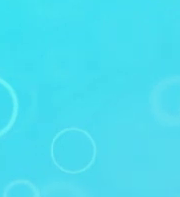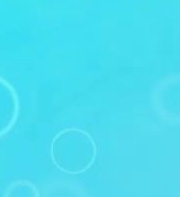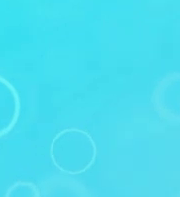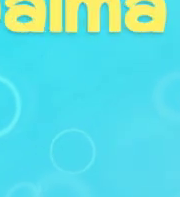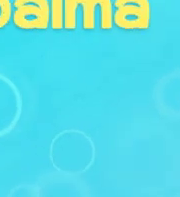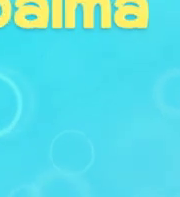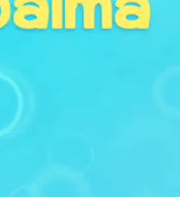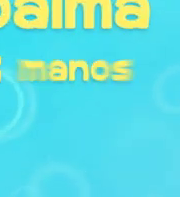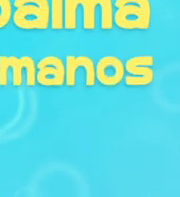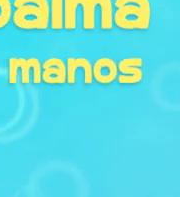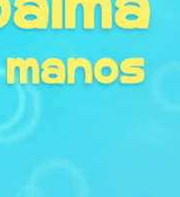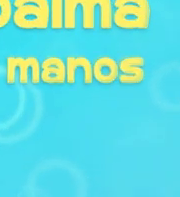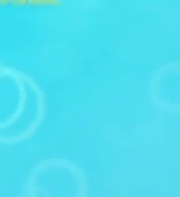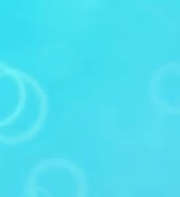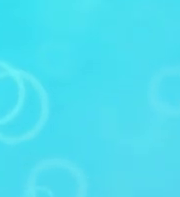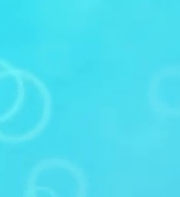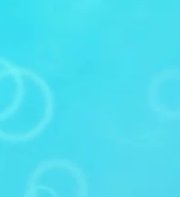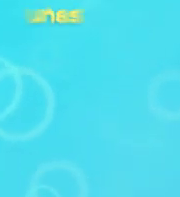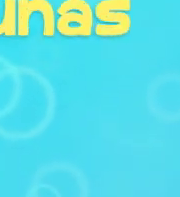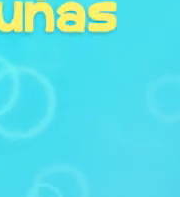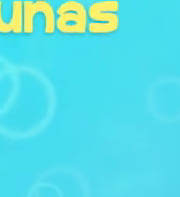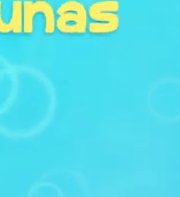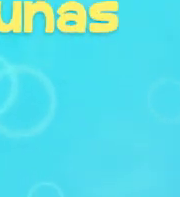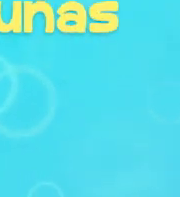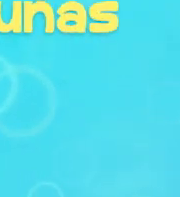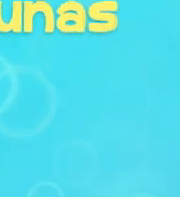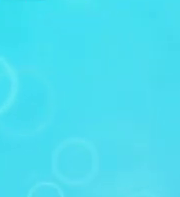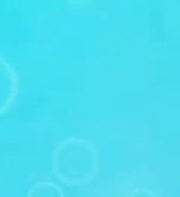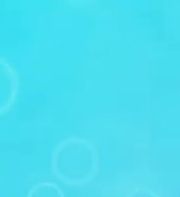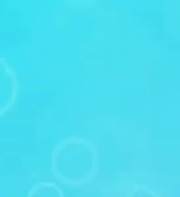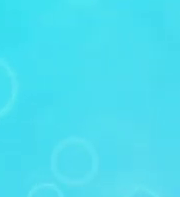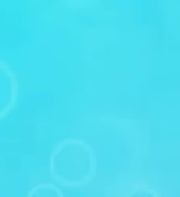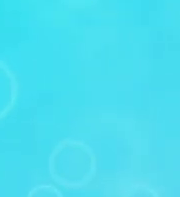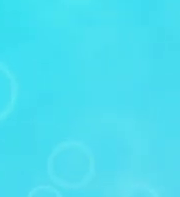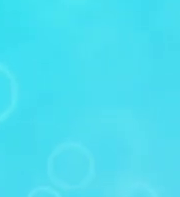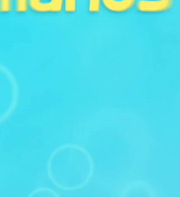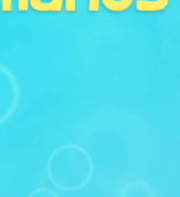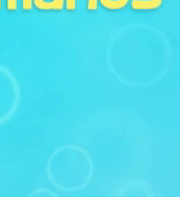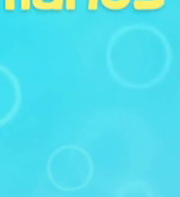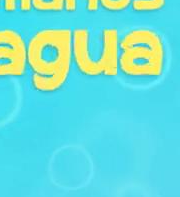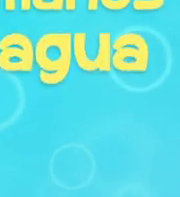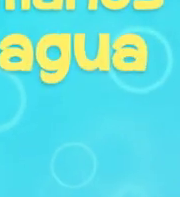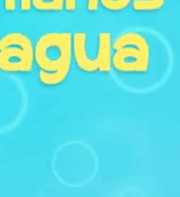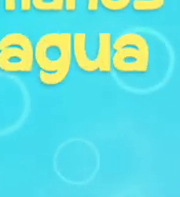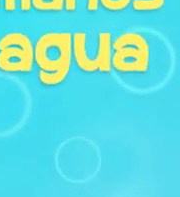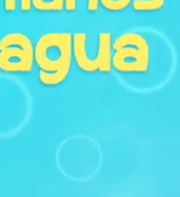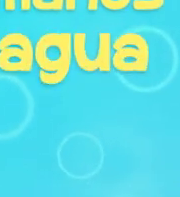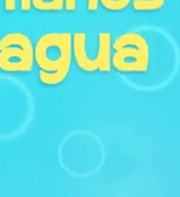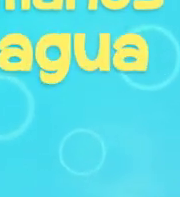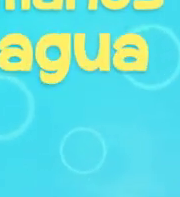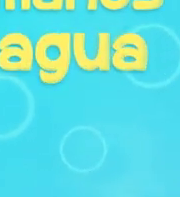que rasguñas la palma de tus manos para lavar tus uñas. Enjuaga tus manos con agua.